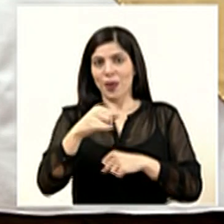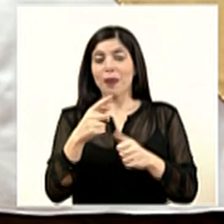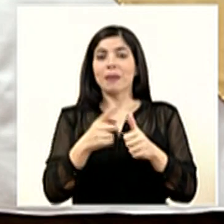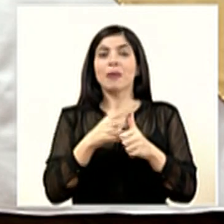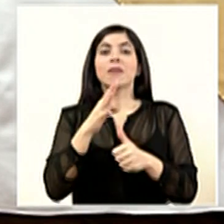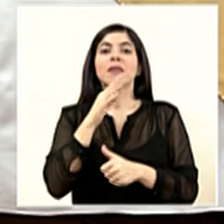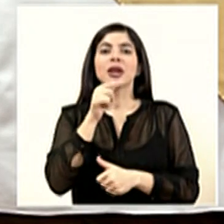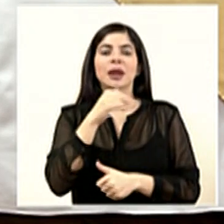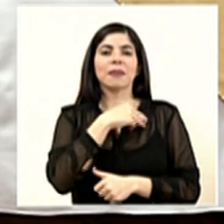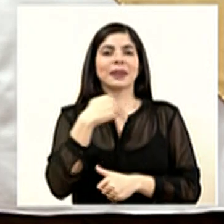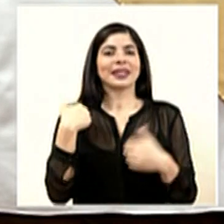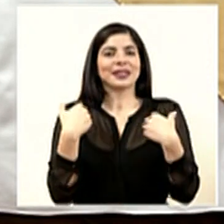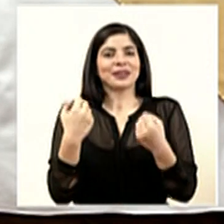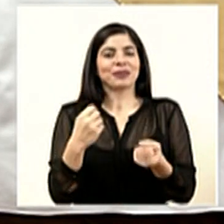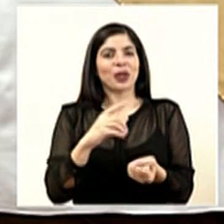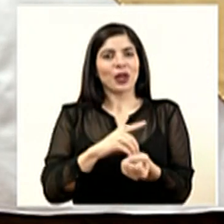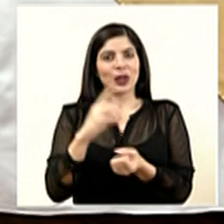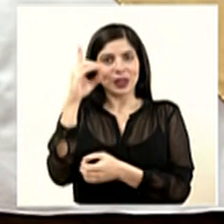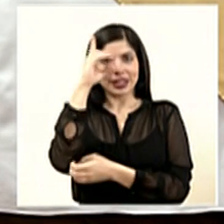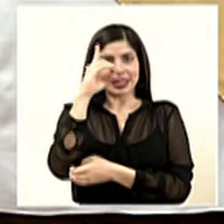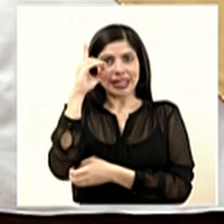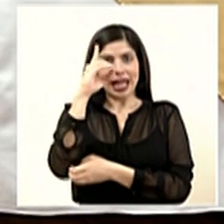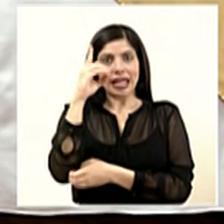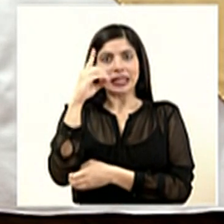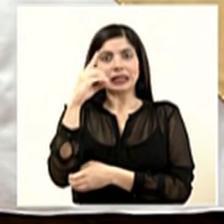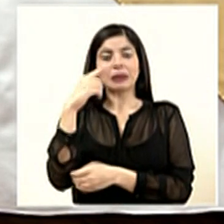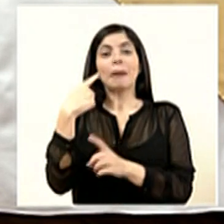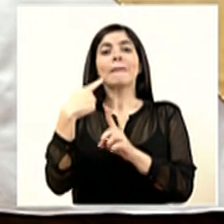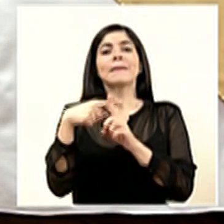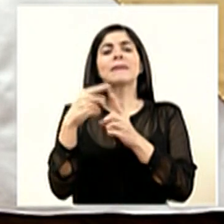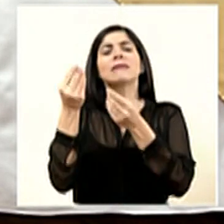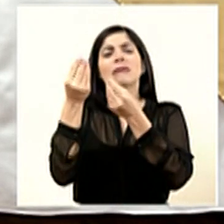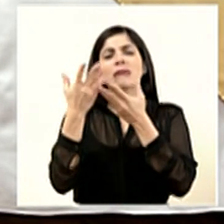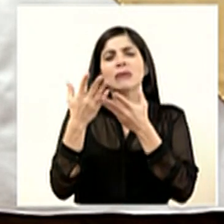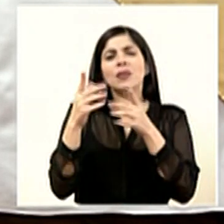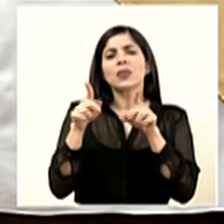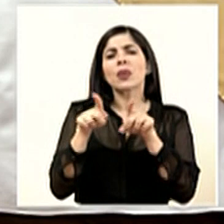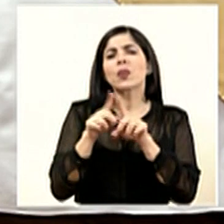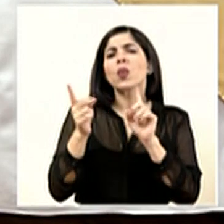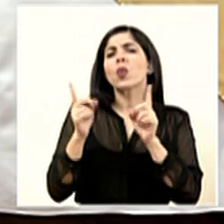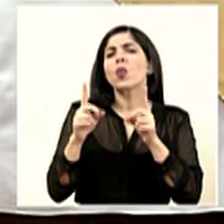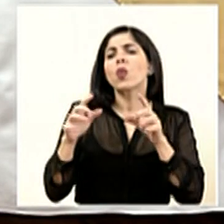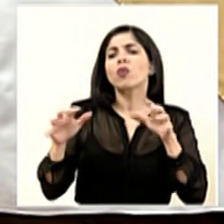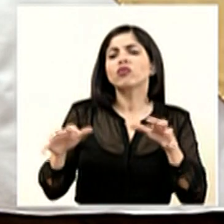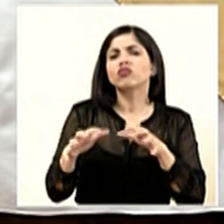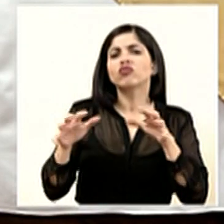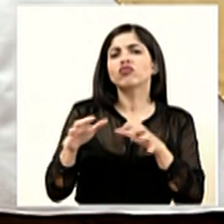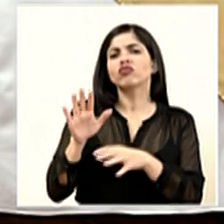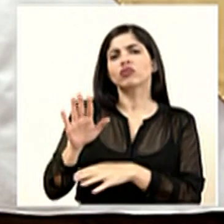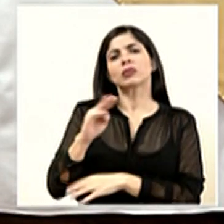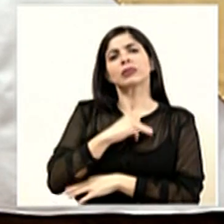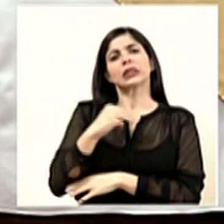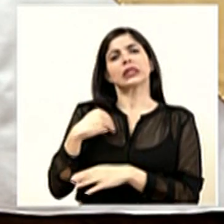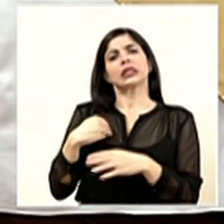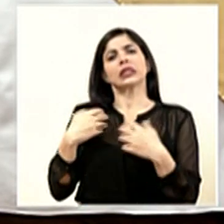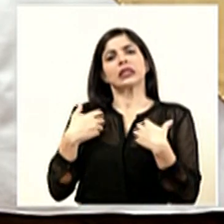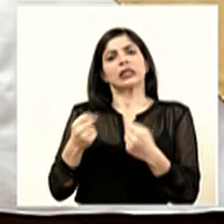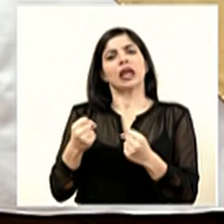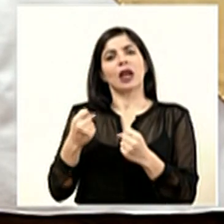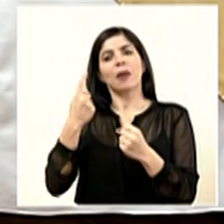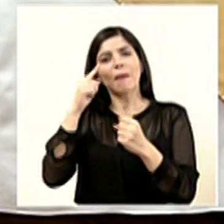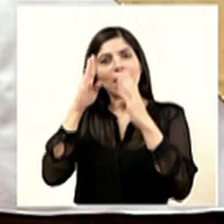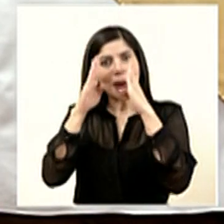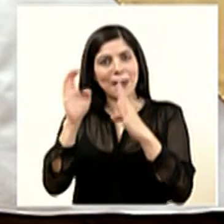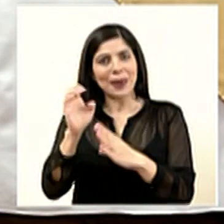palabra al ministro de Salud, el doctor Salas, y las acciones, para que nos informe también de las acciones que realiza el Ministerio de Salud en la atención de la